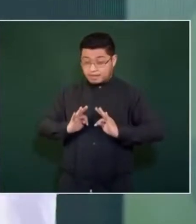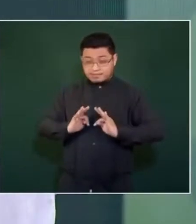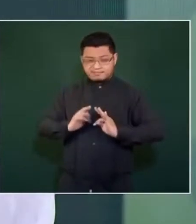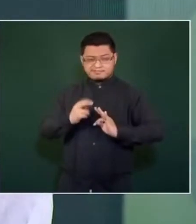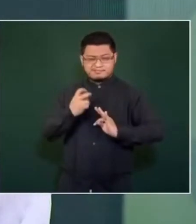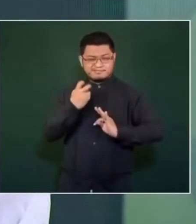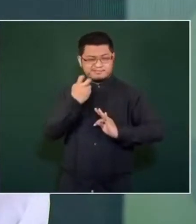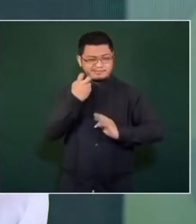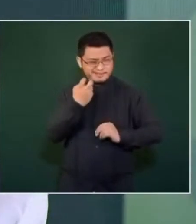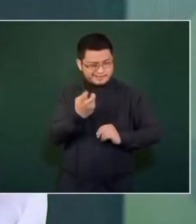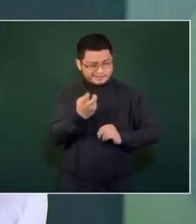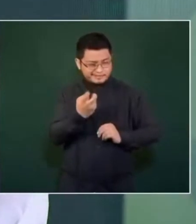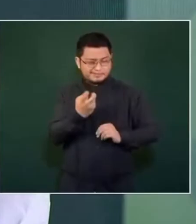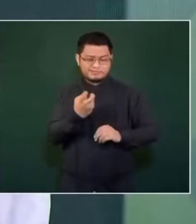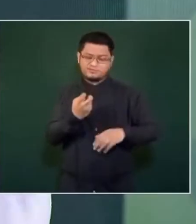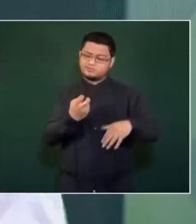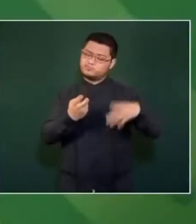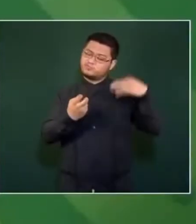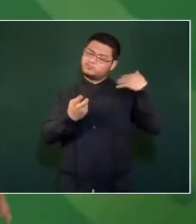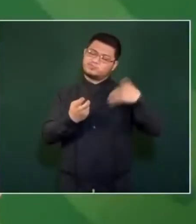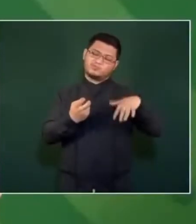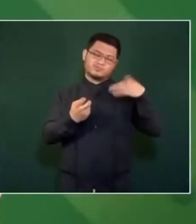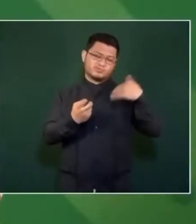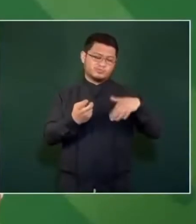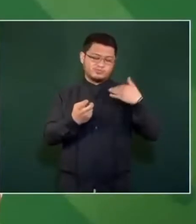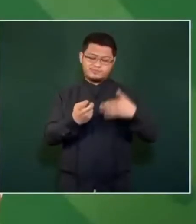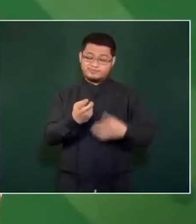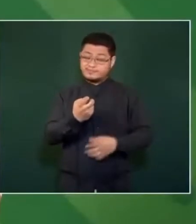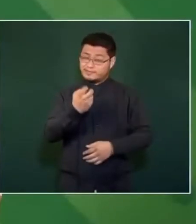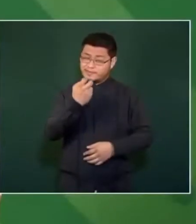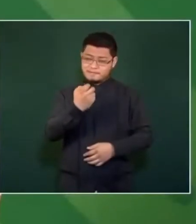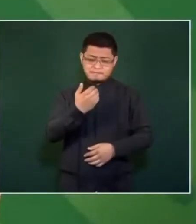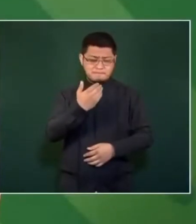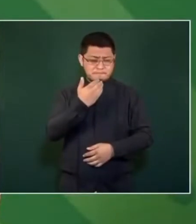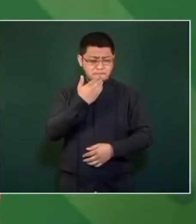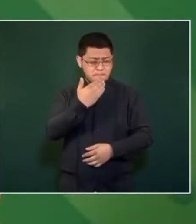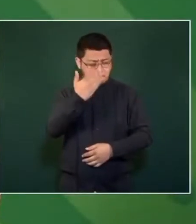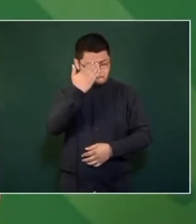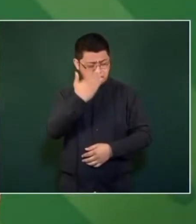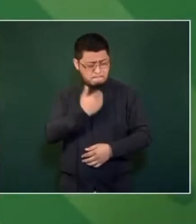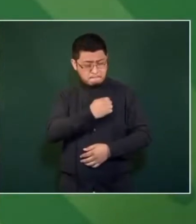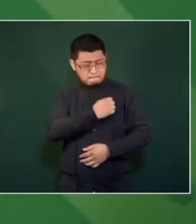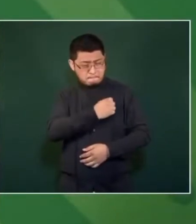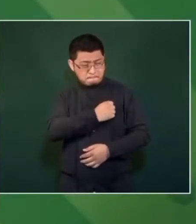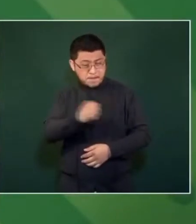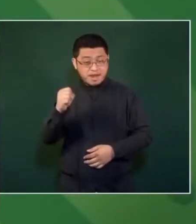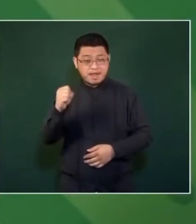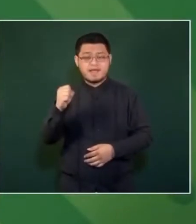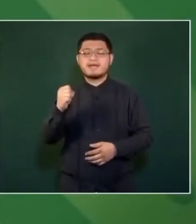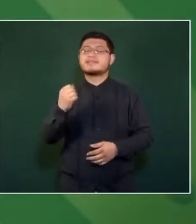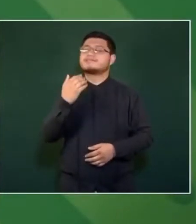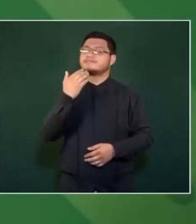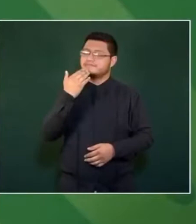un don, una bendición,